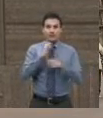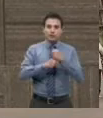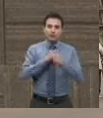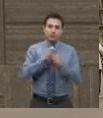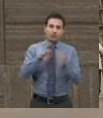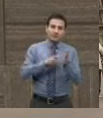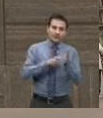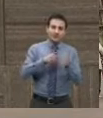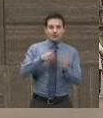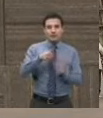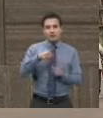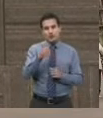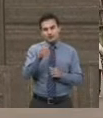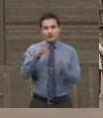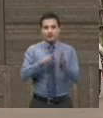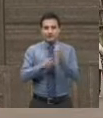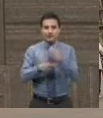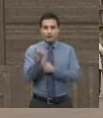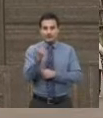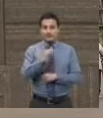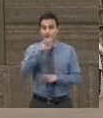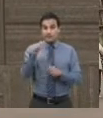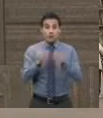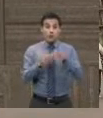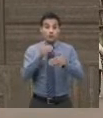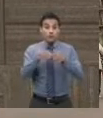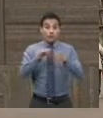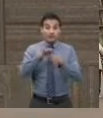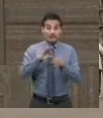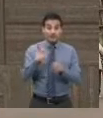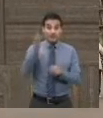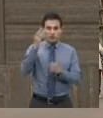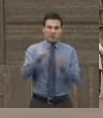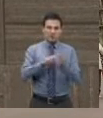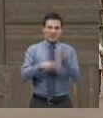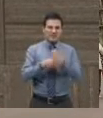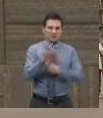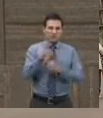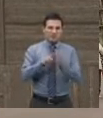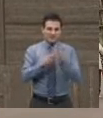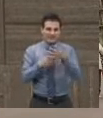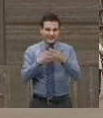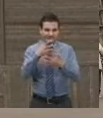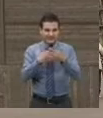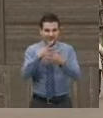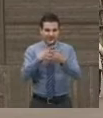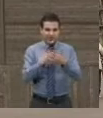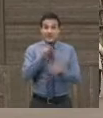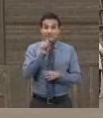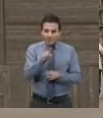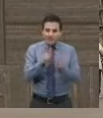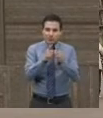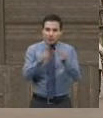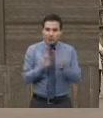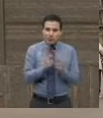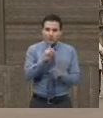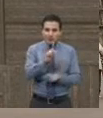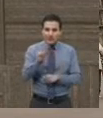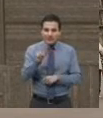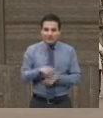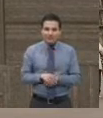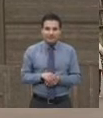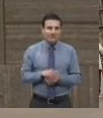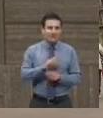2011-2012, de estas cosas. En el proceso electoral federal 2014-2015, el mismo partido